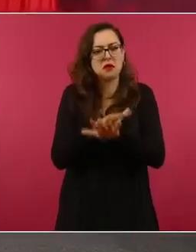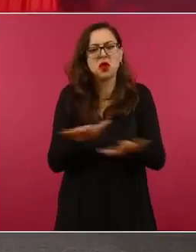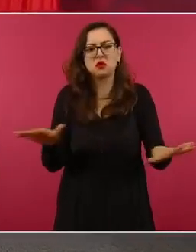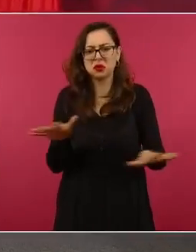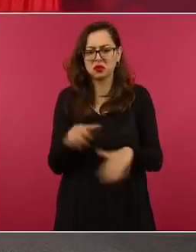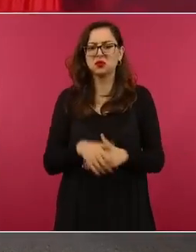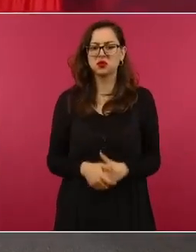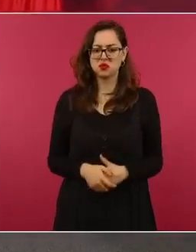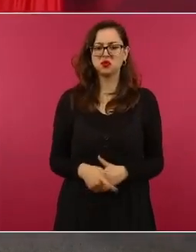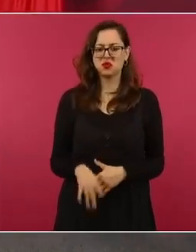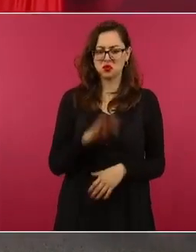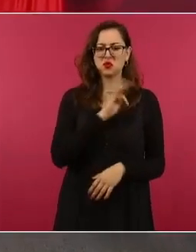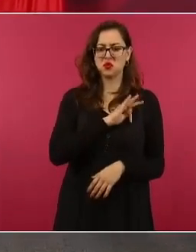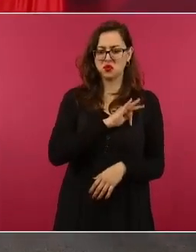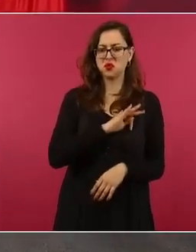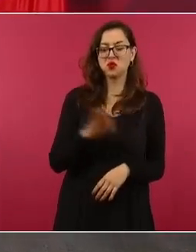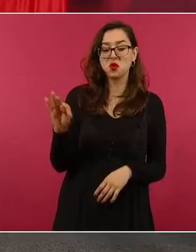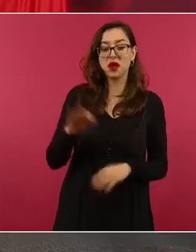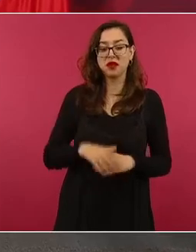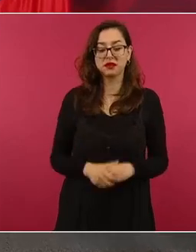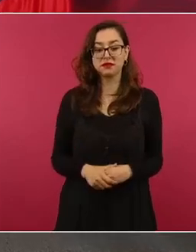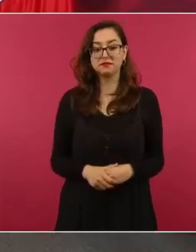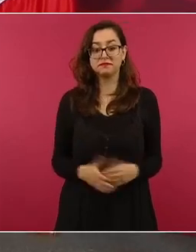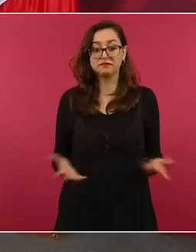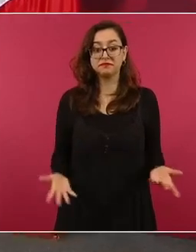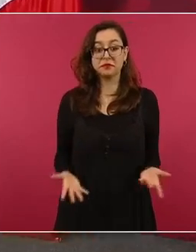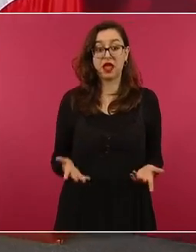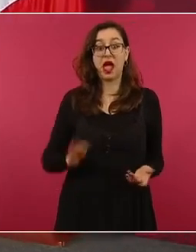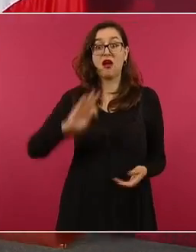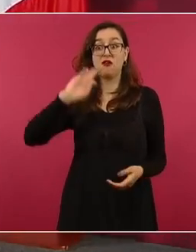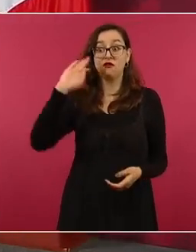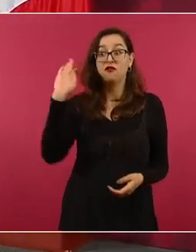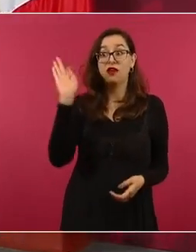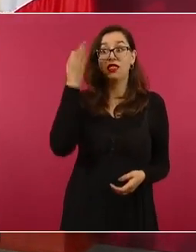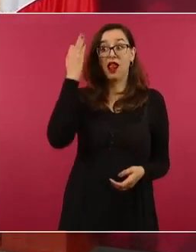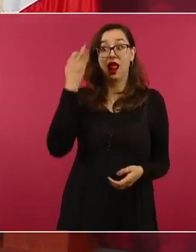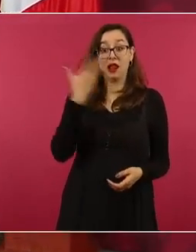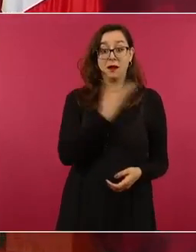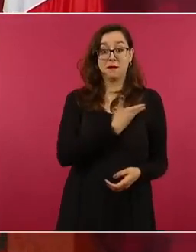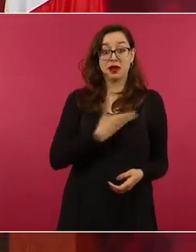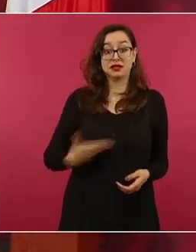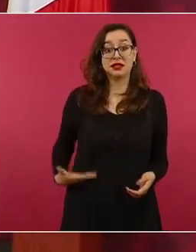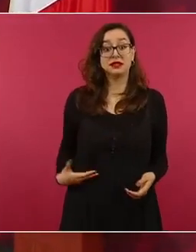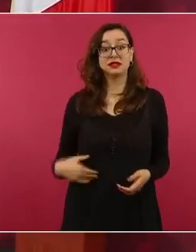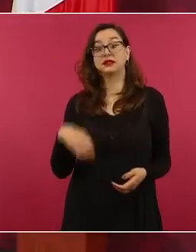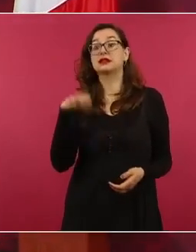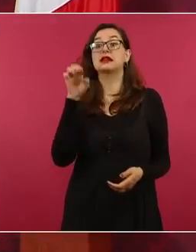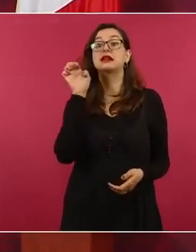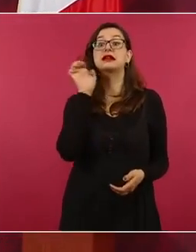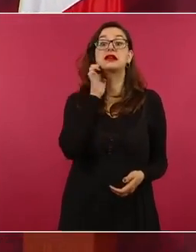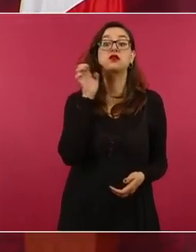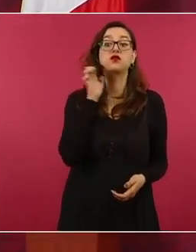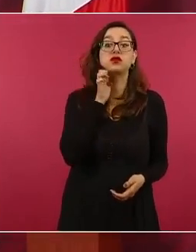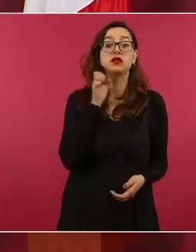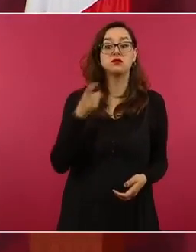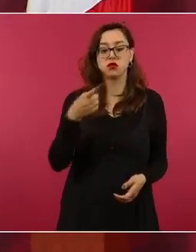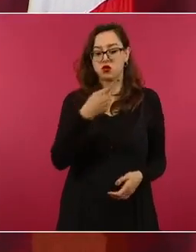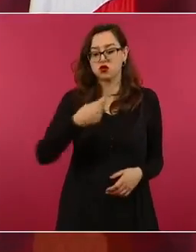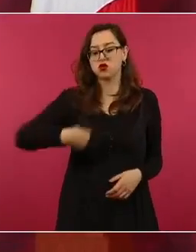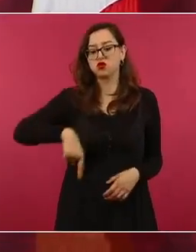Este gobierno no permite la corrupción. Nosotros tenemos como misión